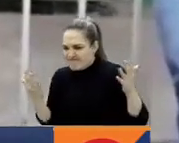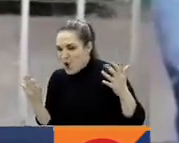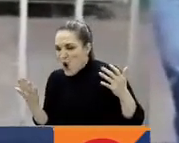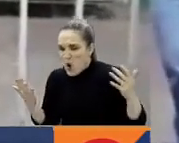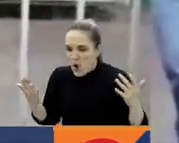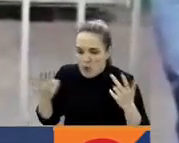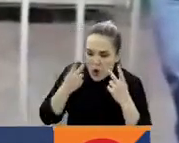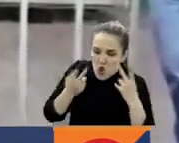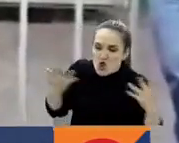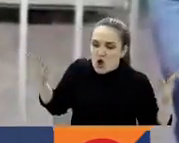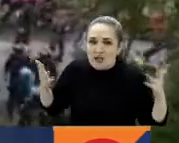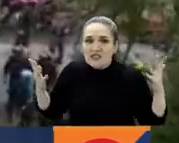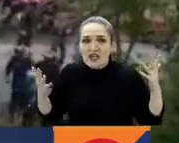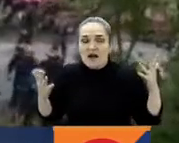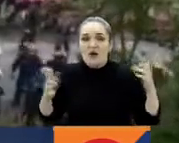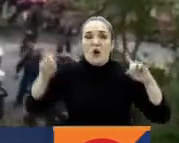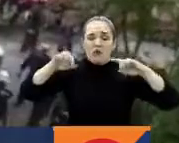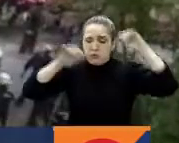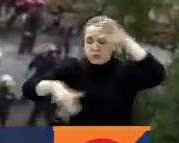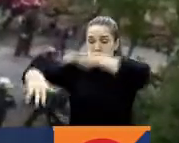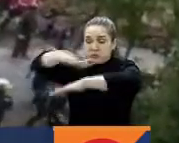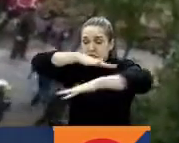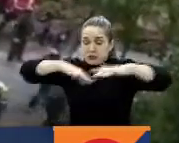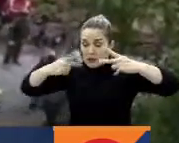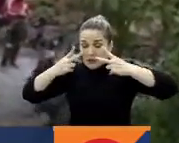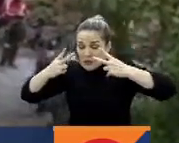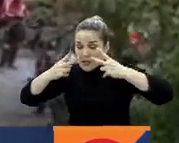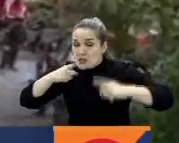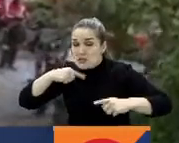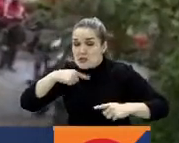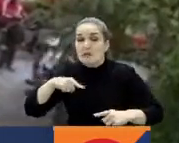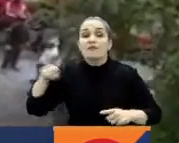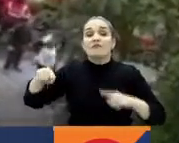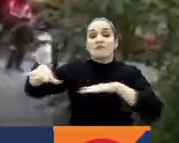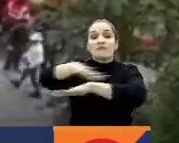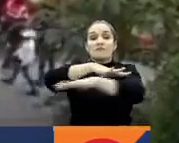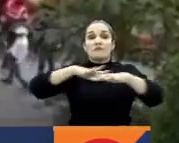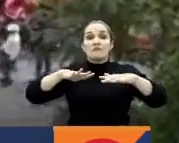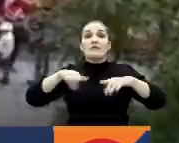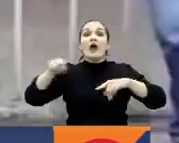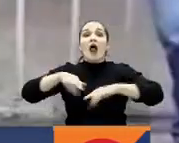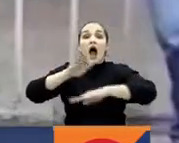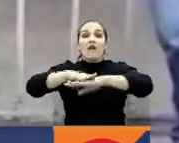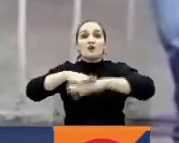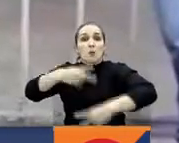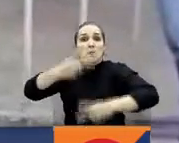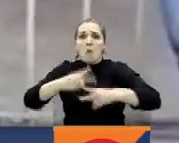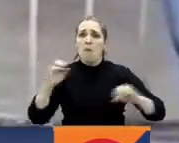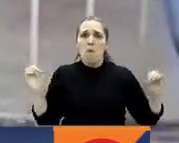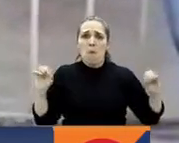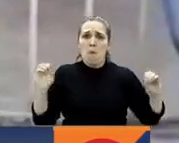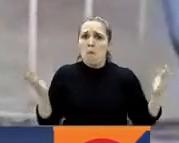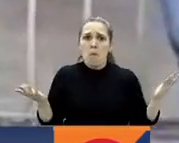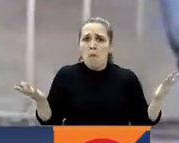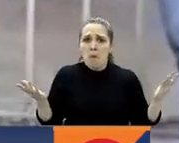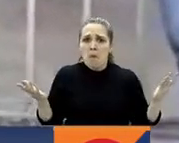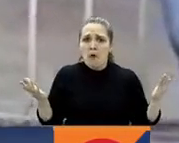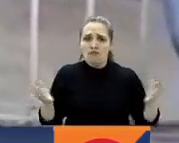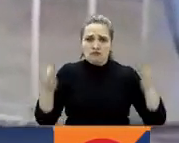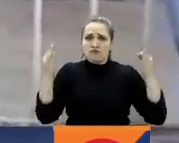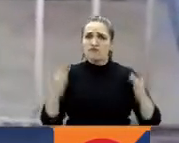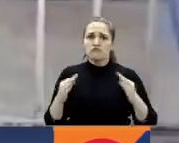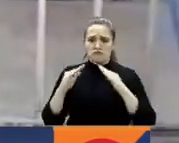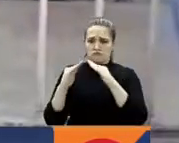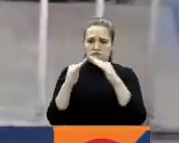en qué parte estaban porque el polvo no dejaba. Según los residentes, la zona no tenía aviso de riesgo. Fuera de los aguaceros que han caído y